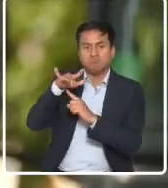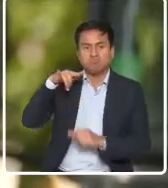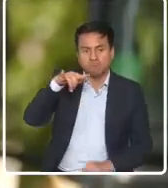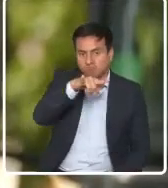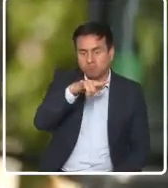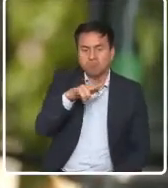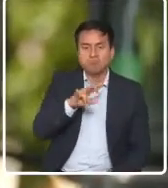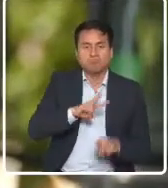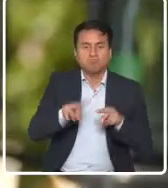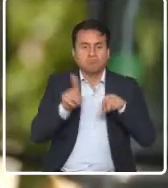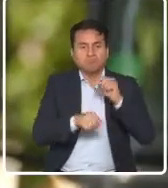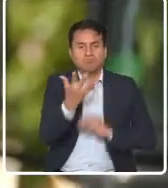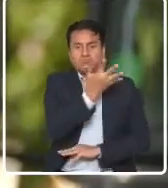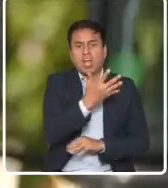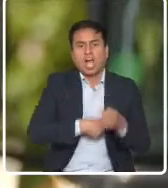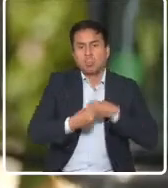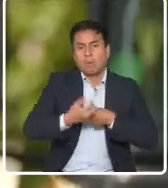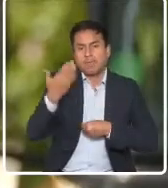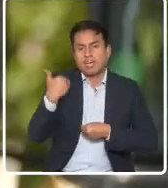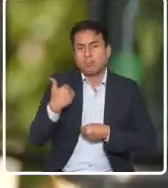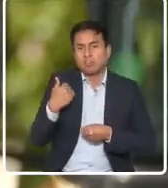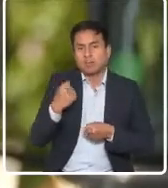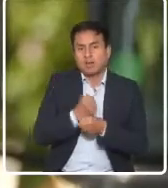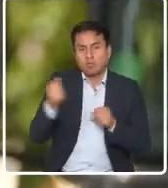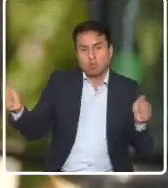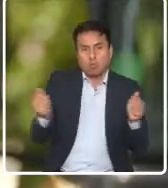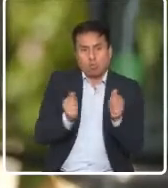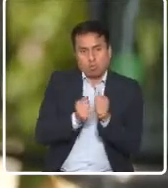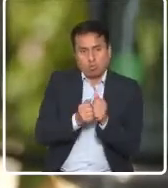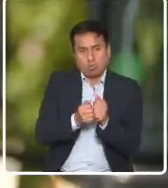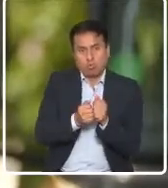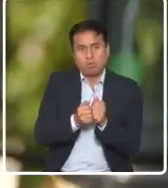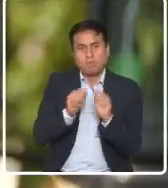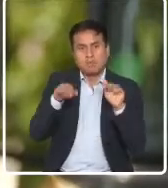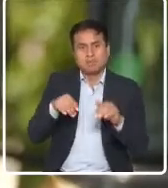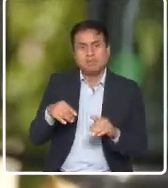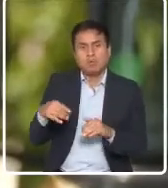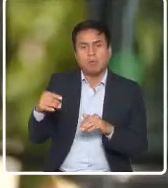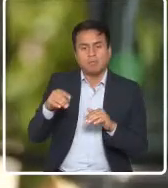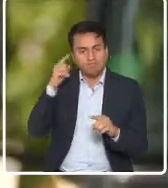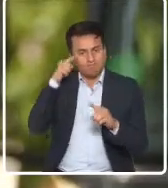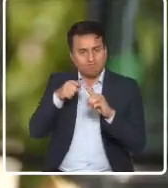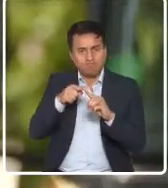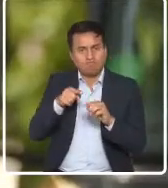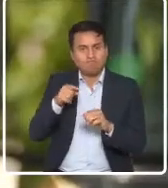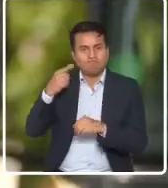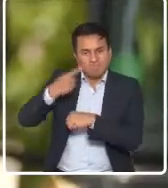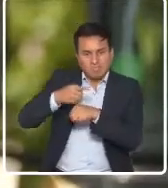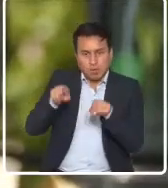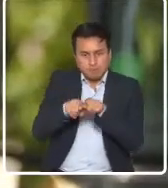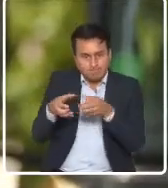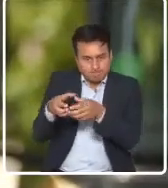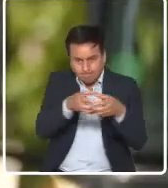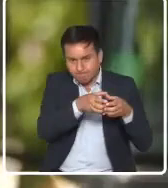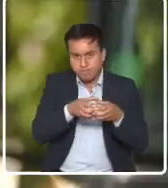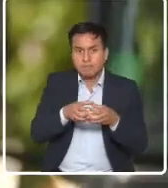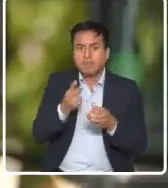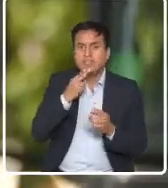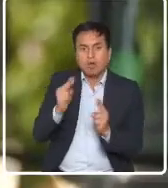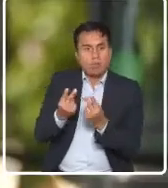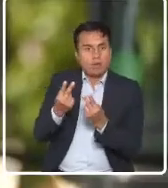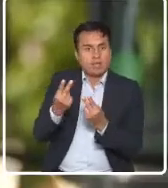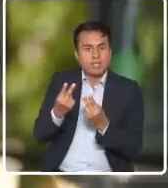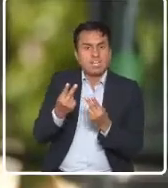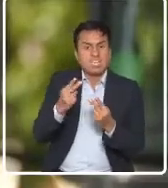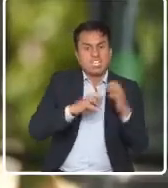poder combatir los incendios, y de hecho el año pasado los trabajamos en conjunto, bajo un mismo mando, en donde se privilegió las vidas humanas